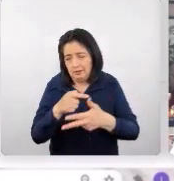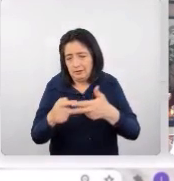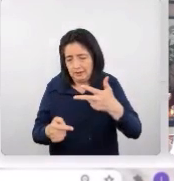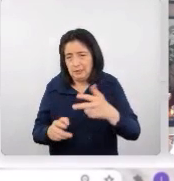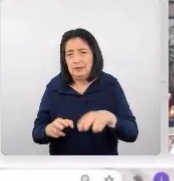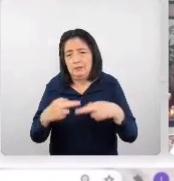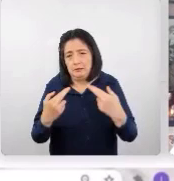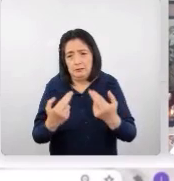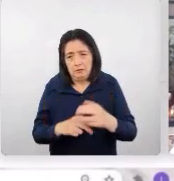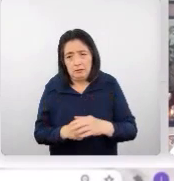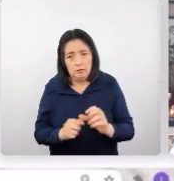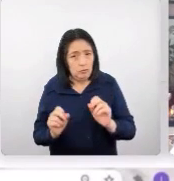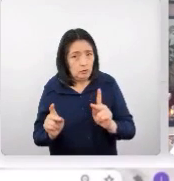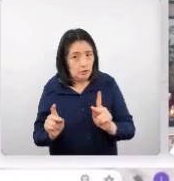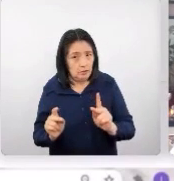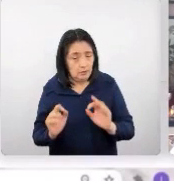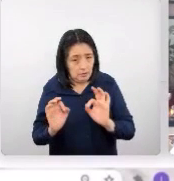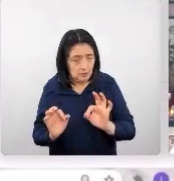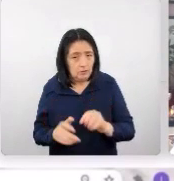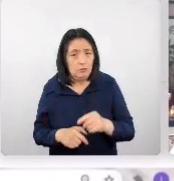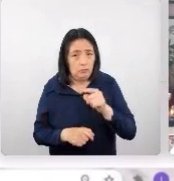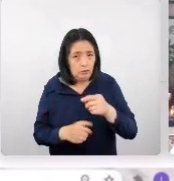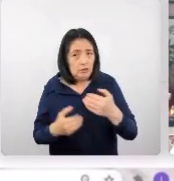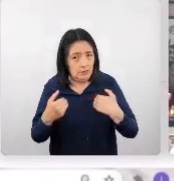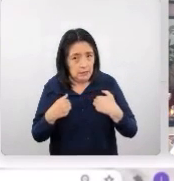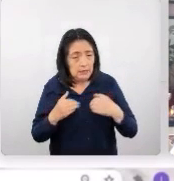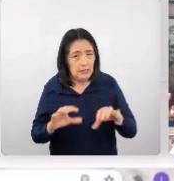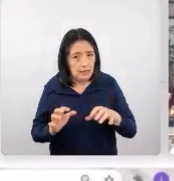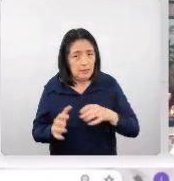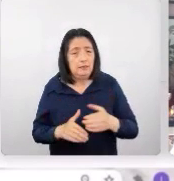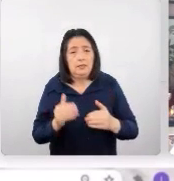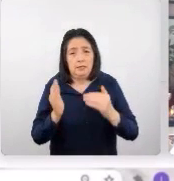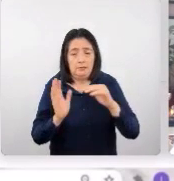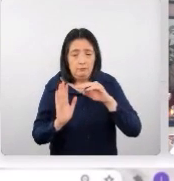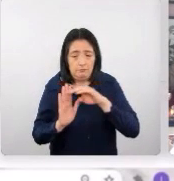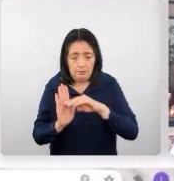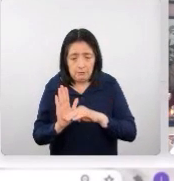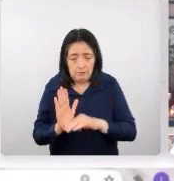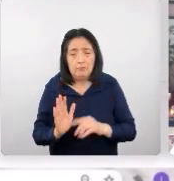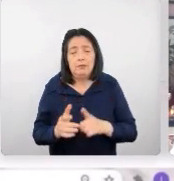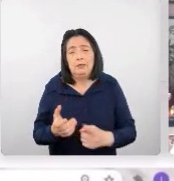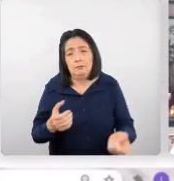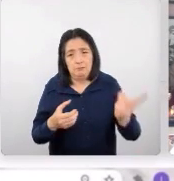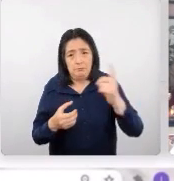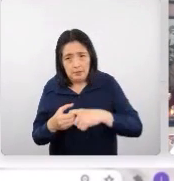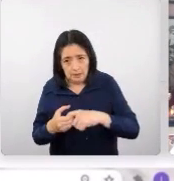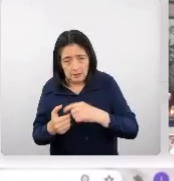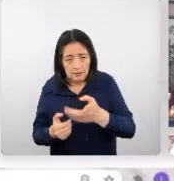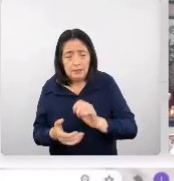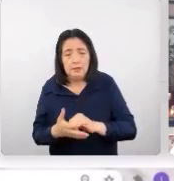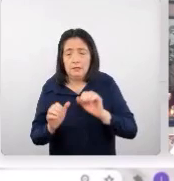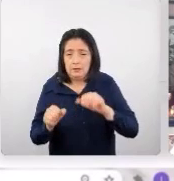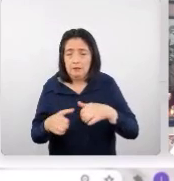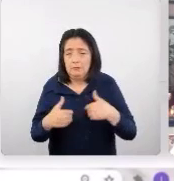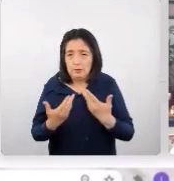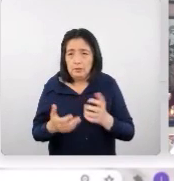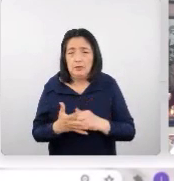sesiones. ¿Ok? Esos son los pasos que ustedes tienen que seguir para poder ser parte de